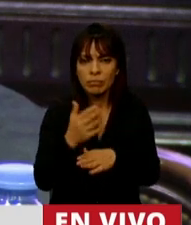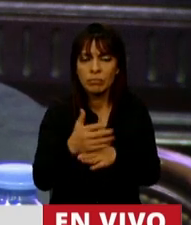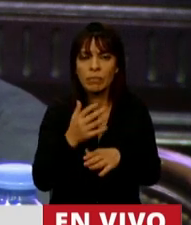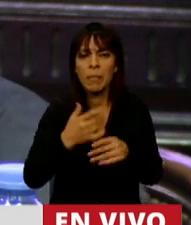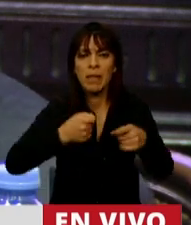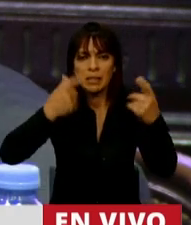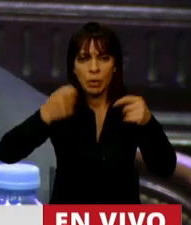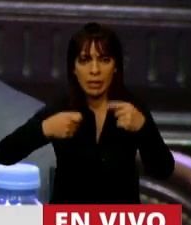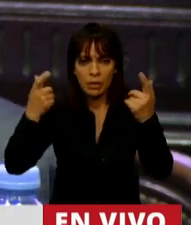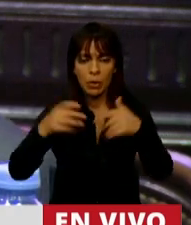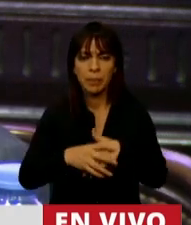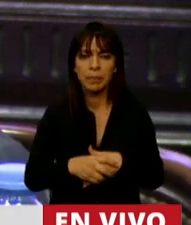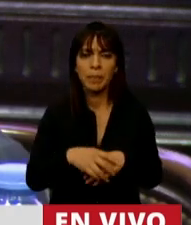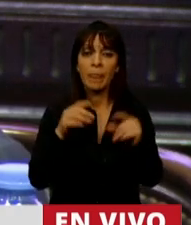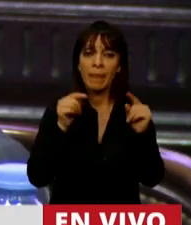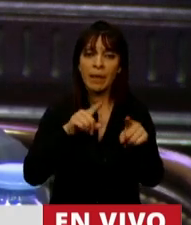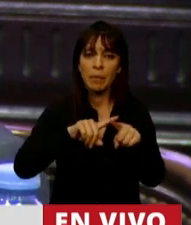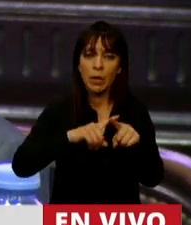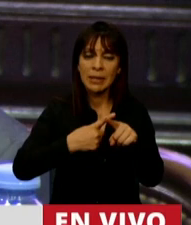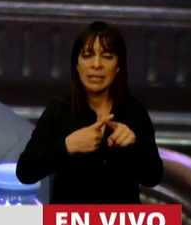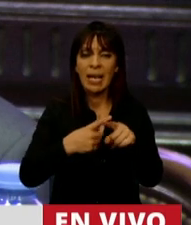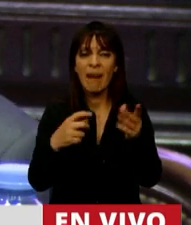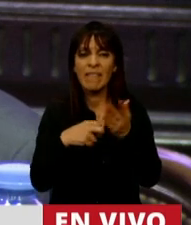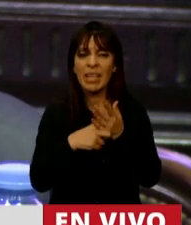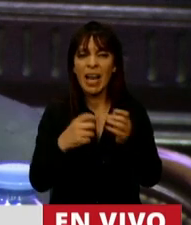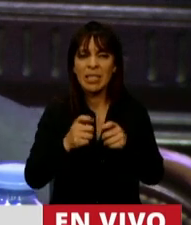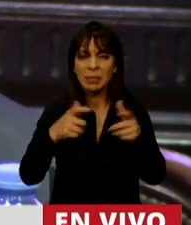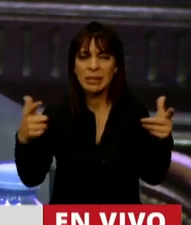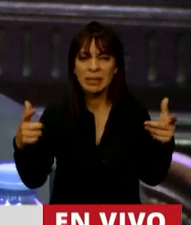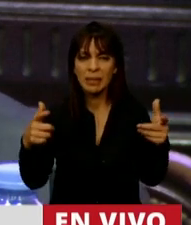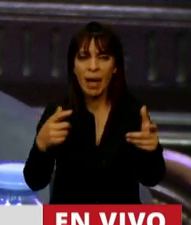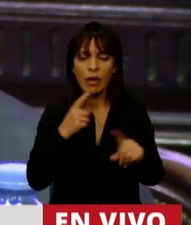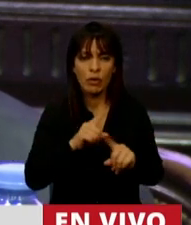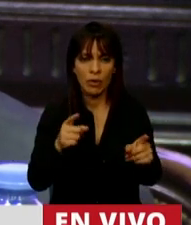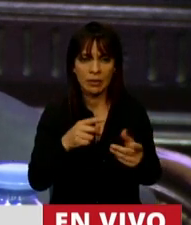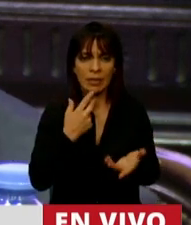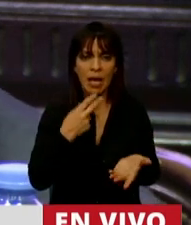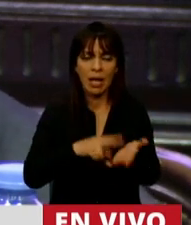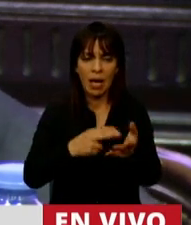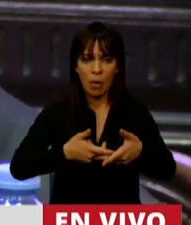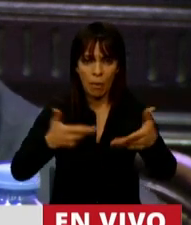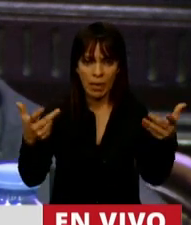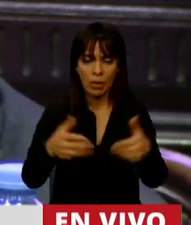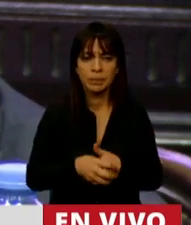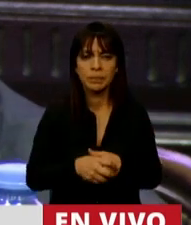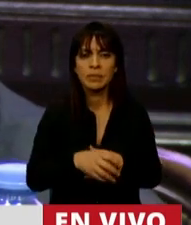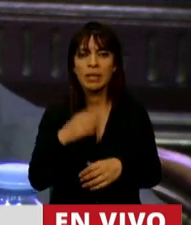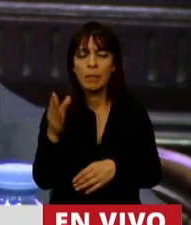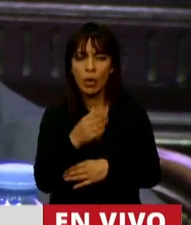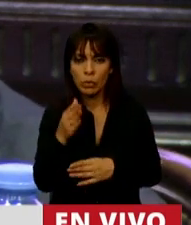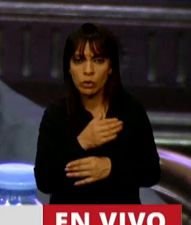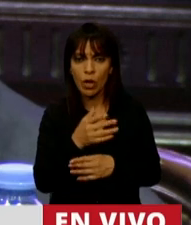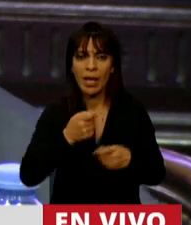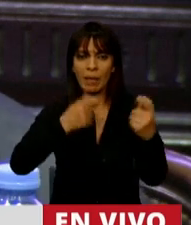las exportaciones. No es política fiscal expansiva querer aumentar impuestos. El crecimiento de la producción y de